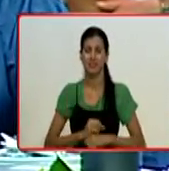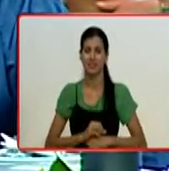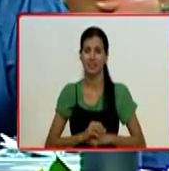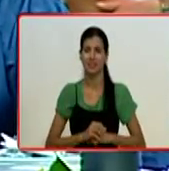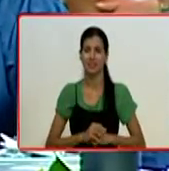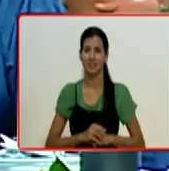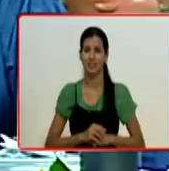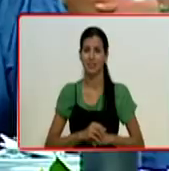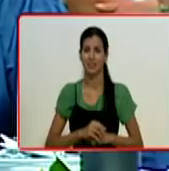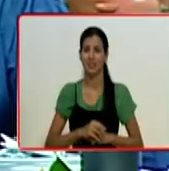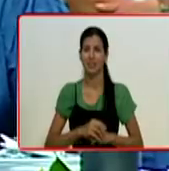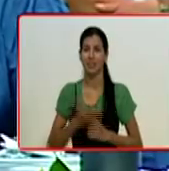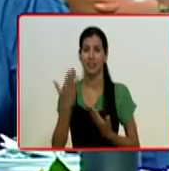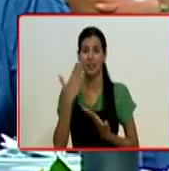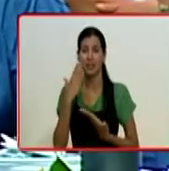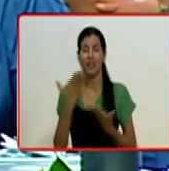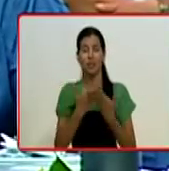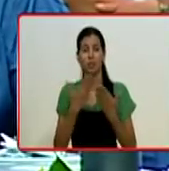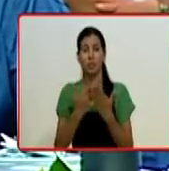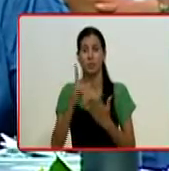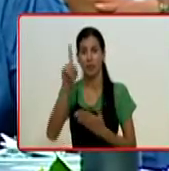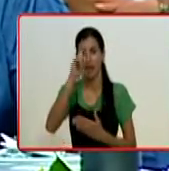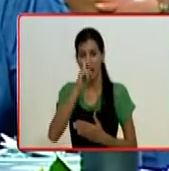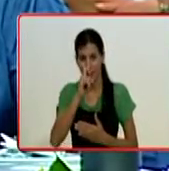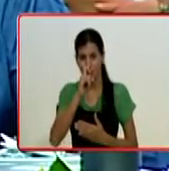estudia primer año de bachillerato.